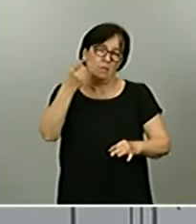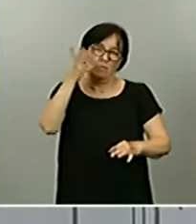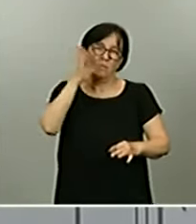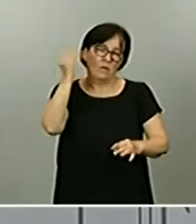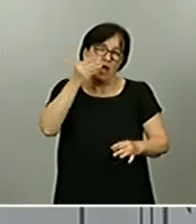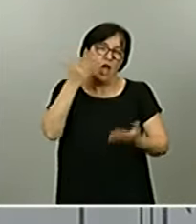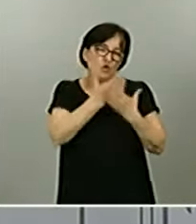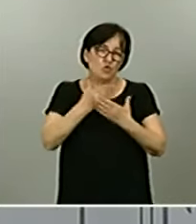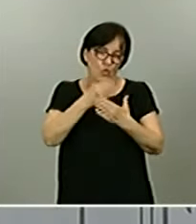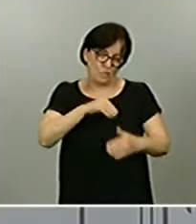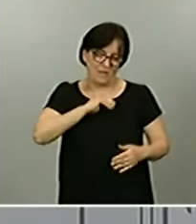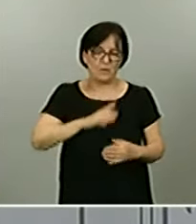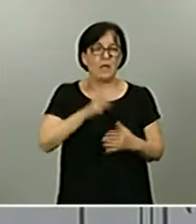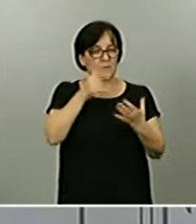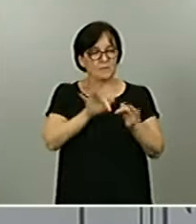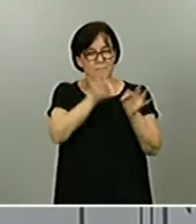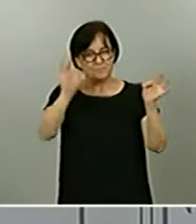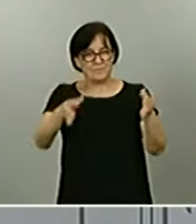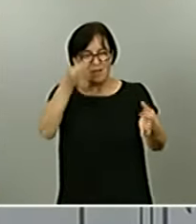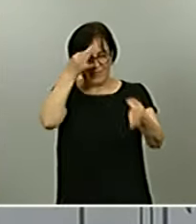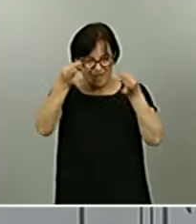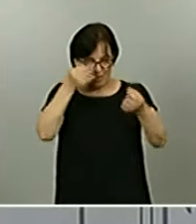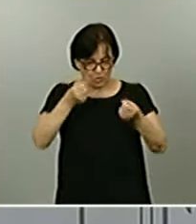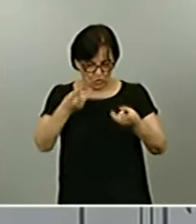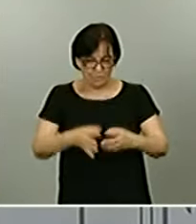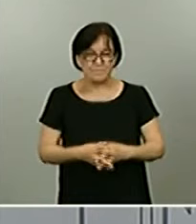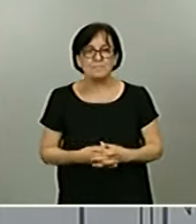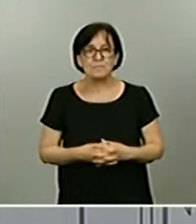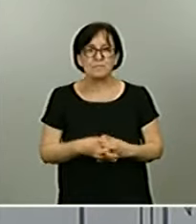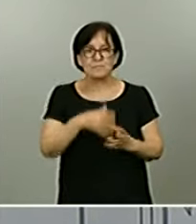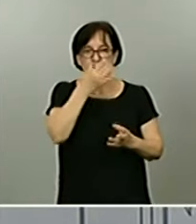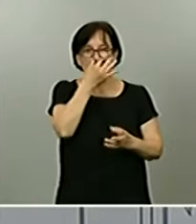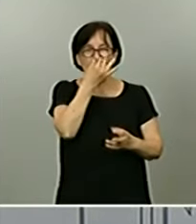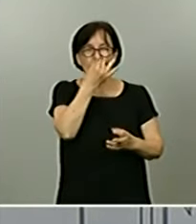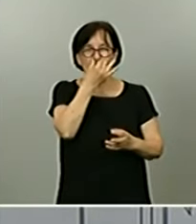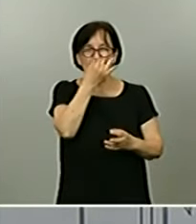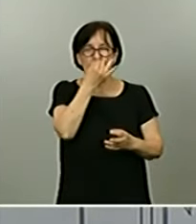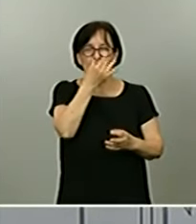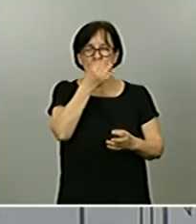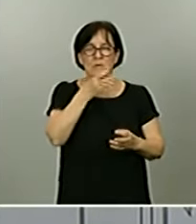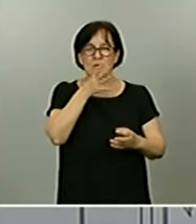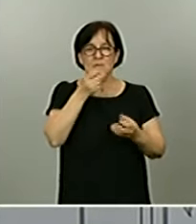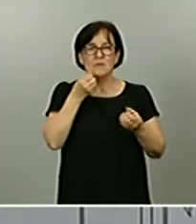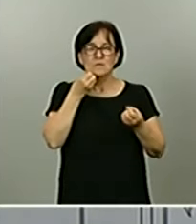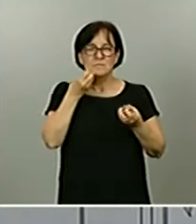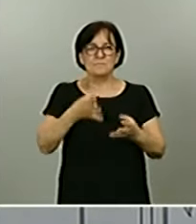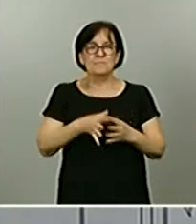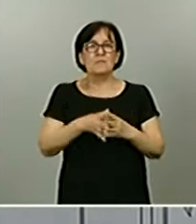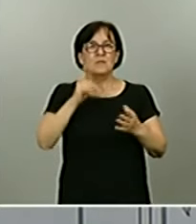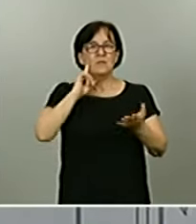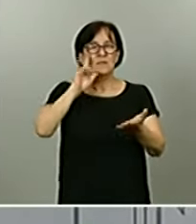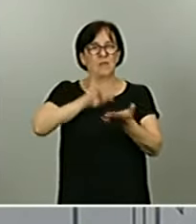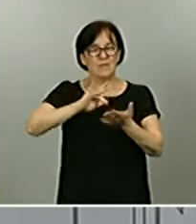Vamos a pasar ya a los datos. A día de hoy se han notificado con fecha de diagnóstico de ayer